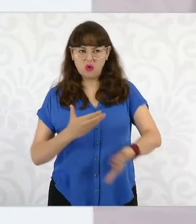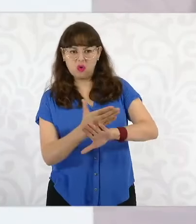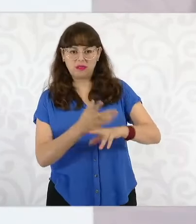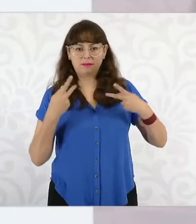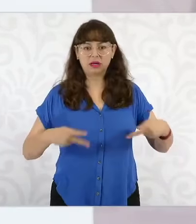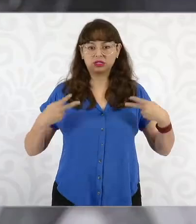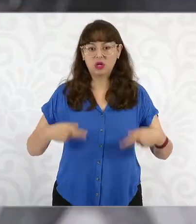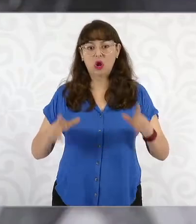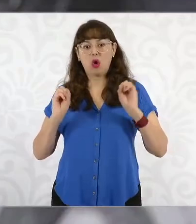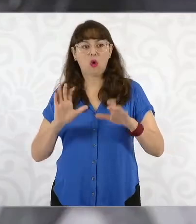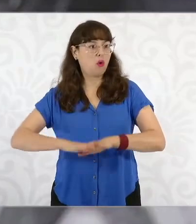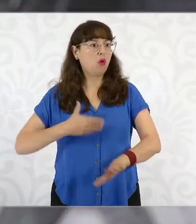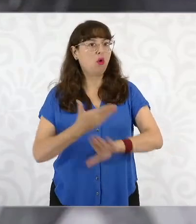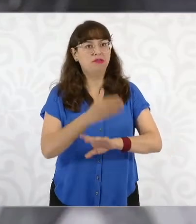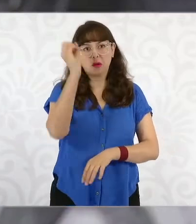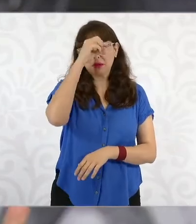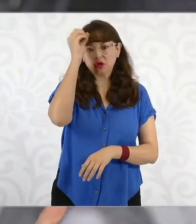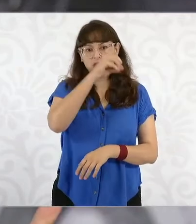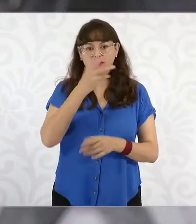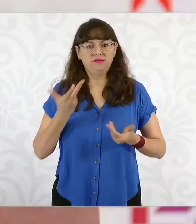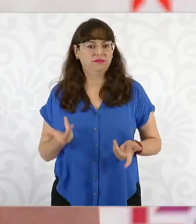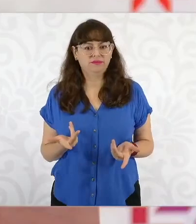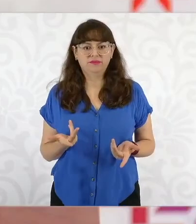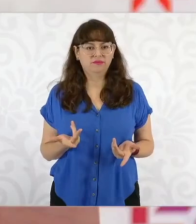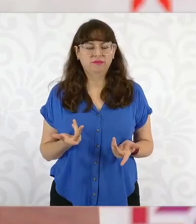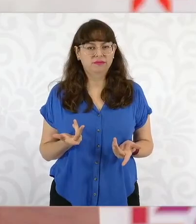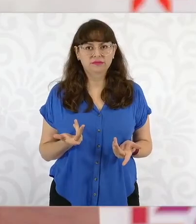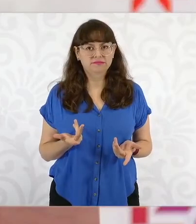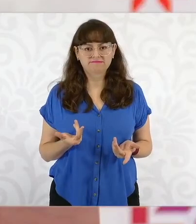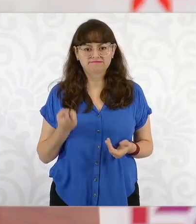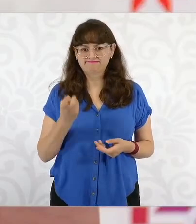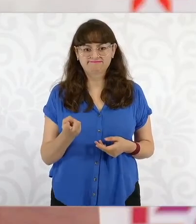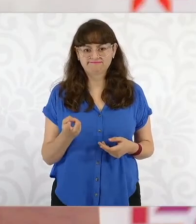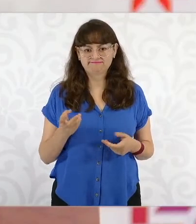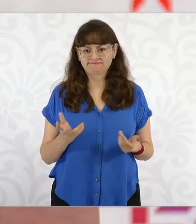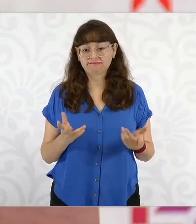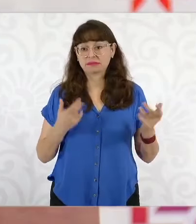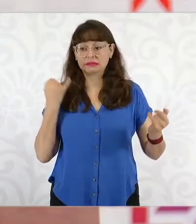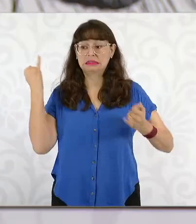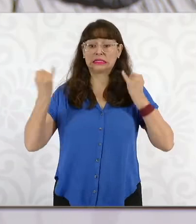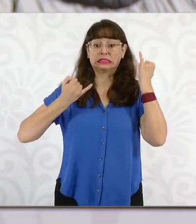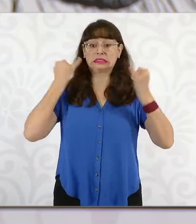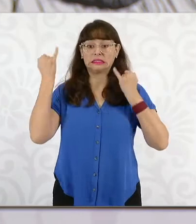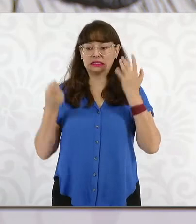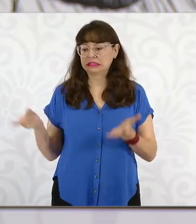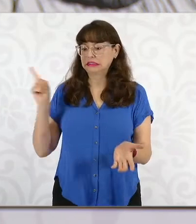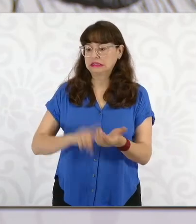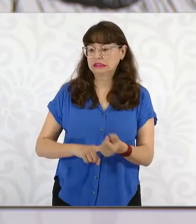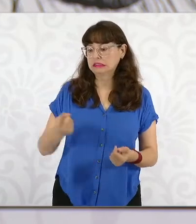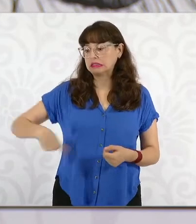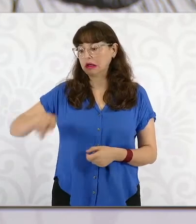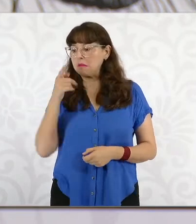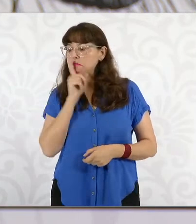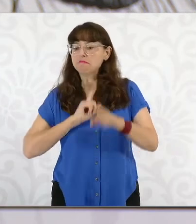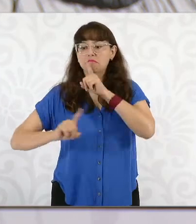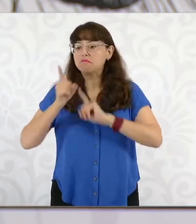o de un pensamiento a partir de asuntos subjetivos o